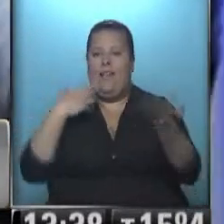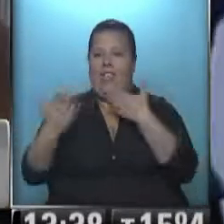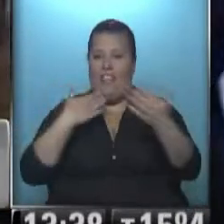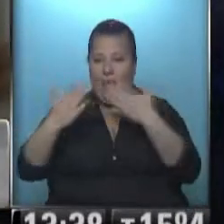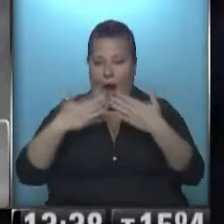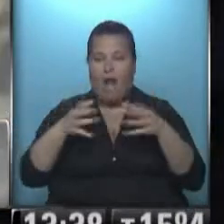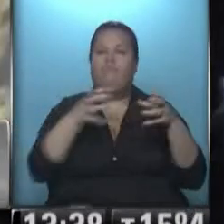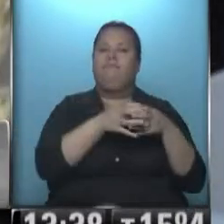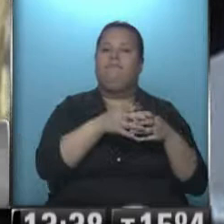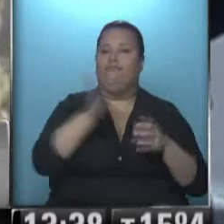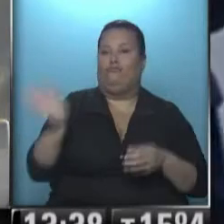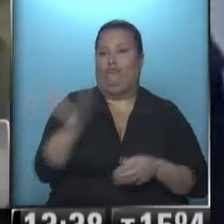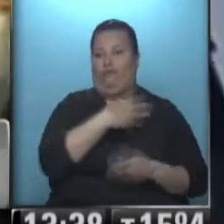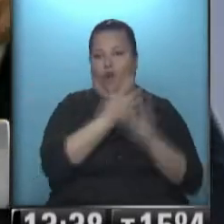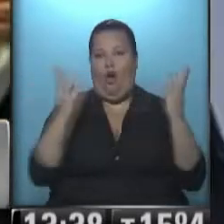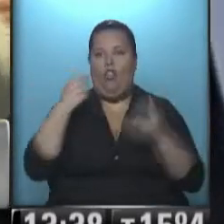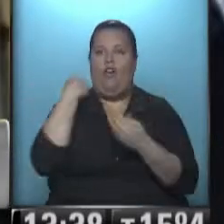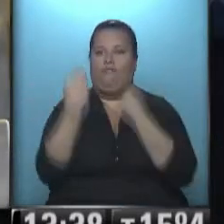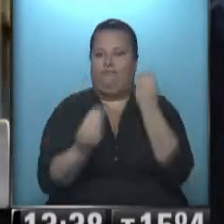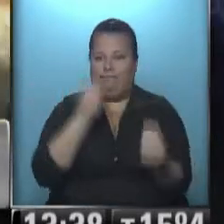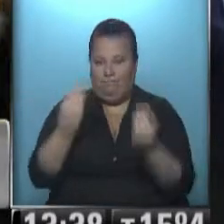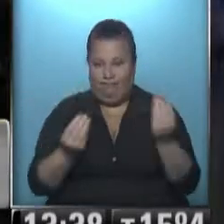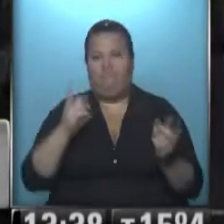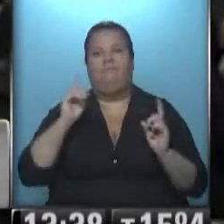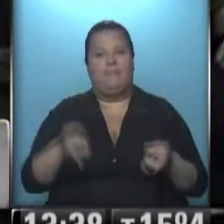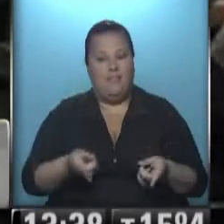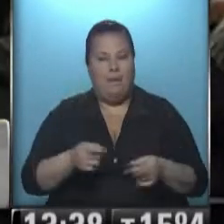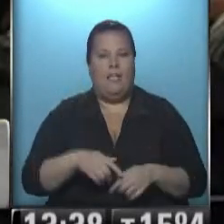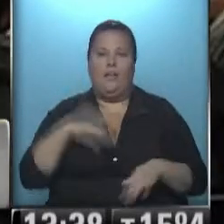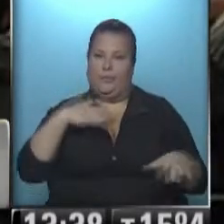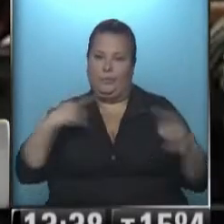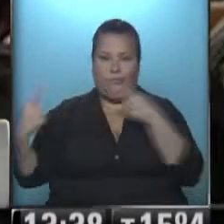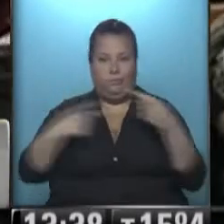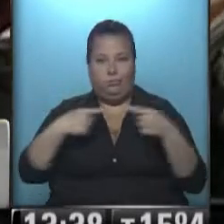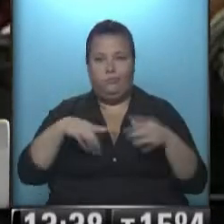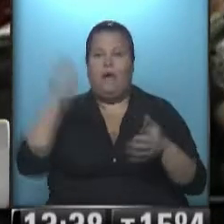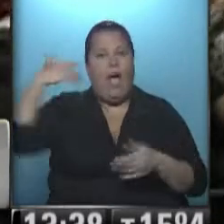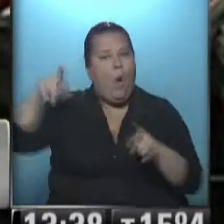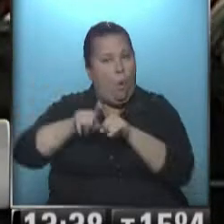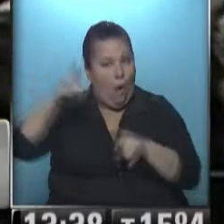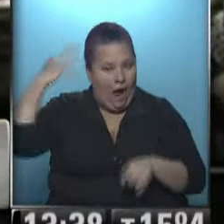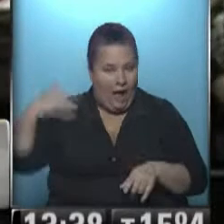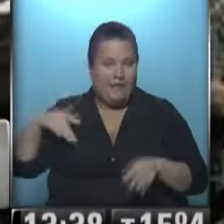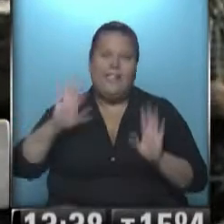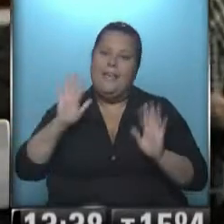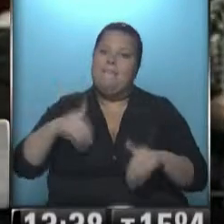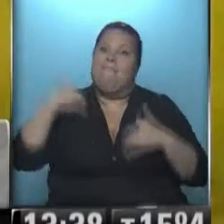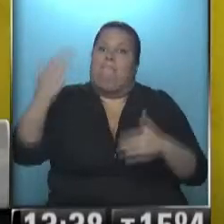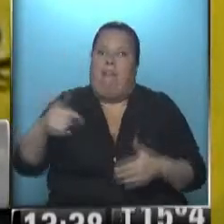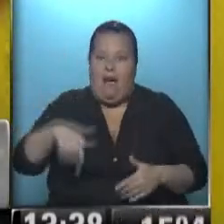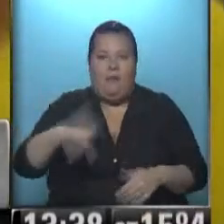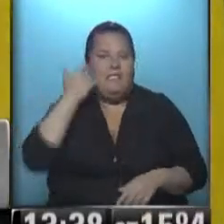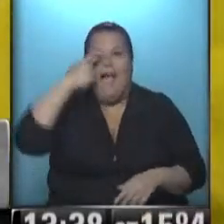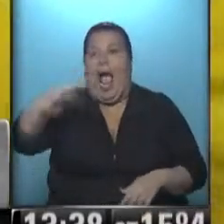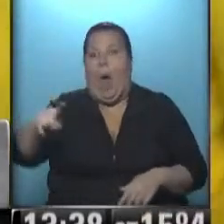debates entre todos los candidatos. Hubo, por supuesto, acá fuertes cruces como las veces anteriores, tal vez un poco más porque se trataba